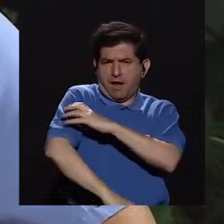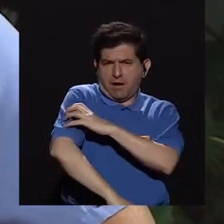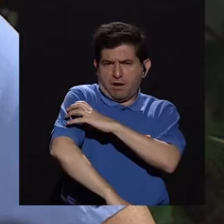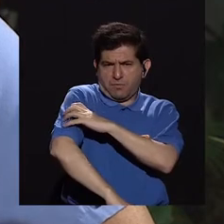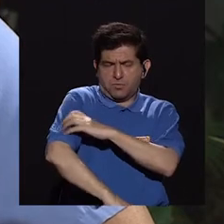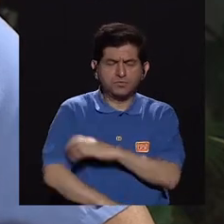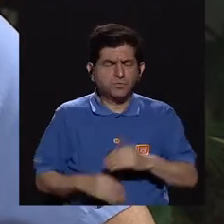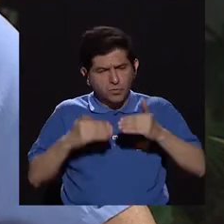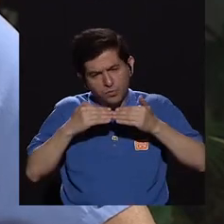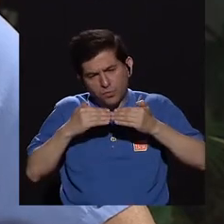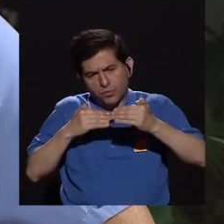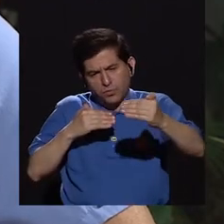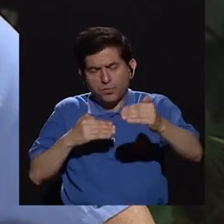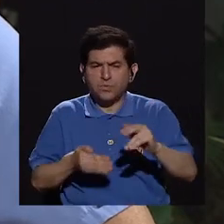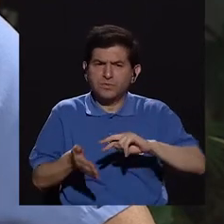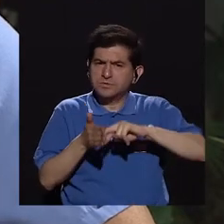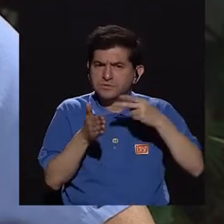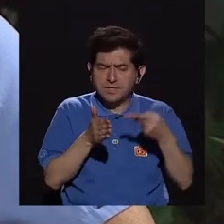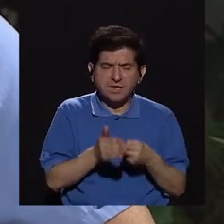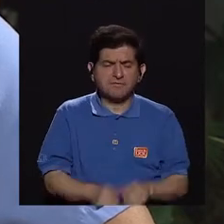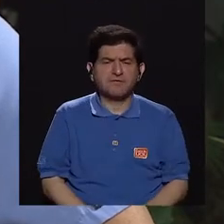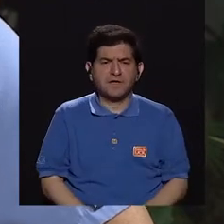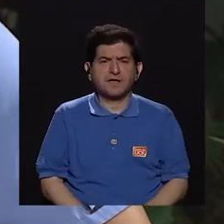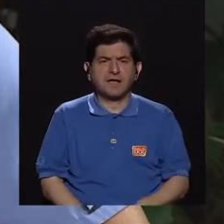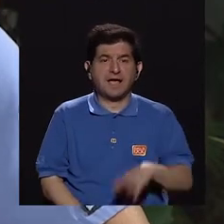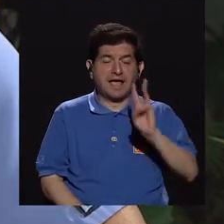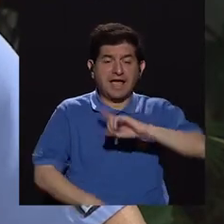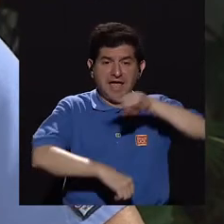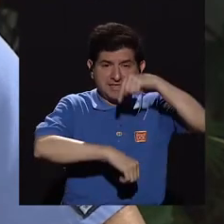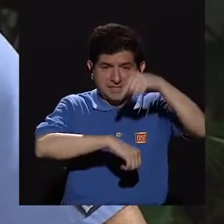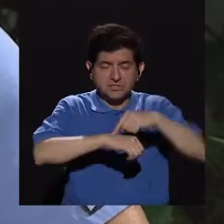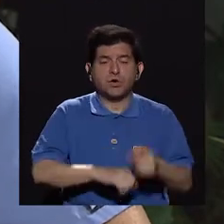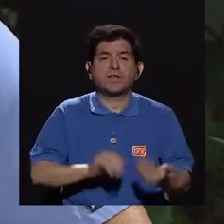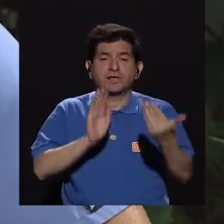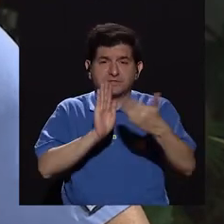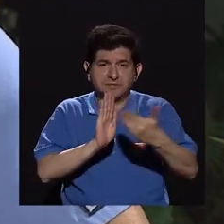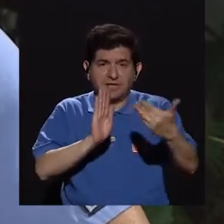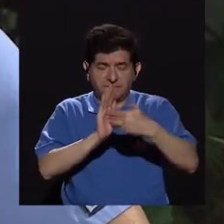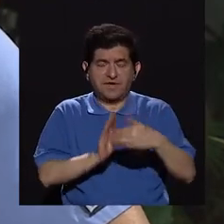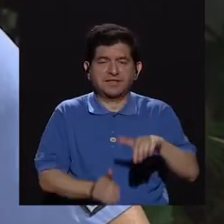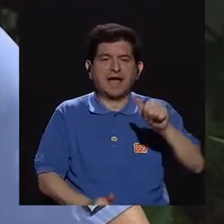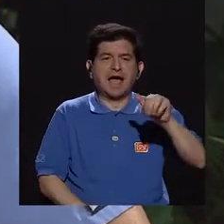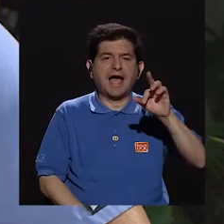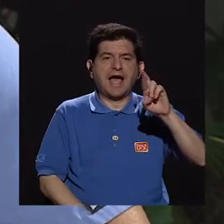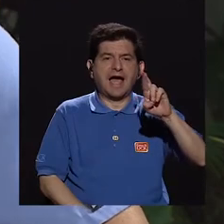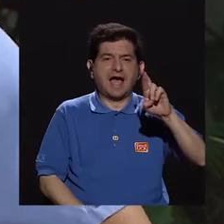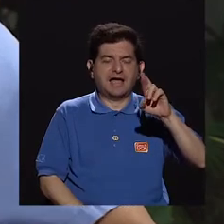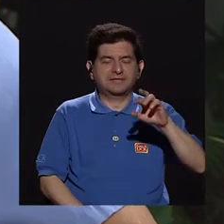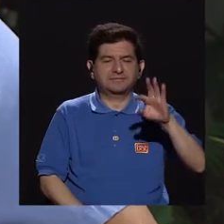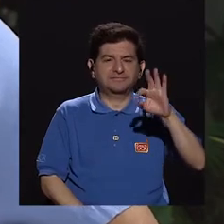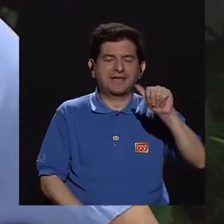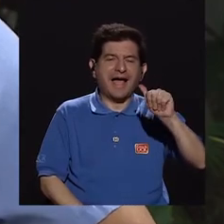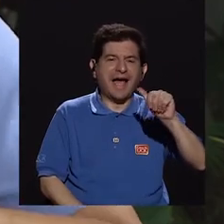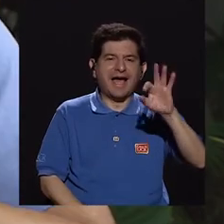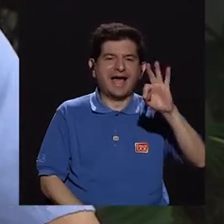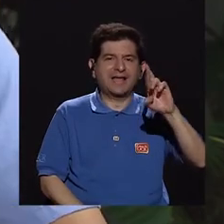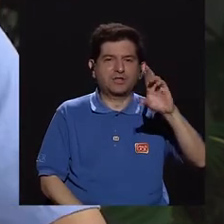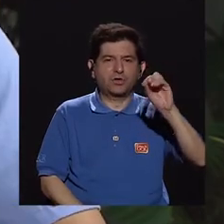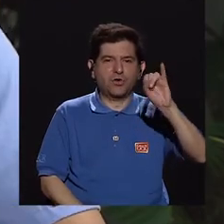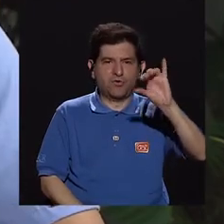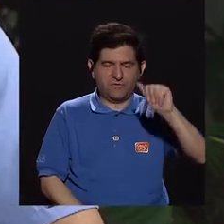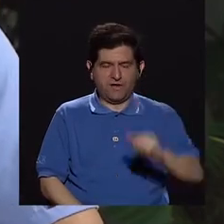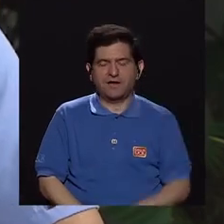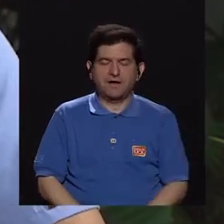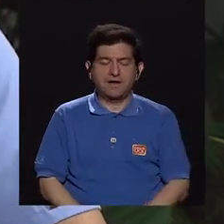durante mucho tiempo, hace que en solo cuestión de 6 horas empiece a atrofiarse. Entonces, nuestro cuerpo, de